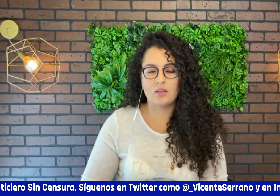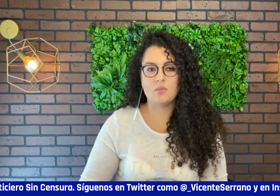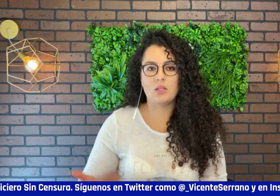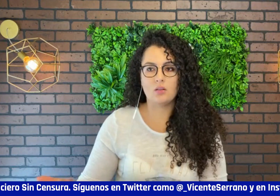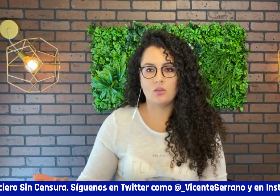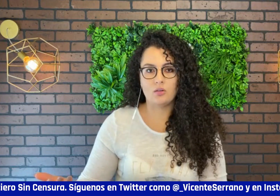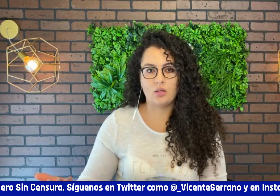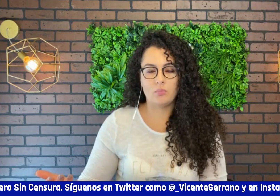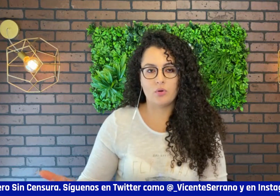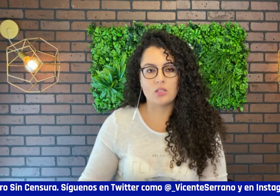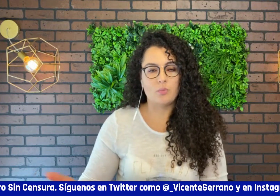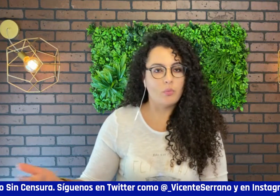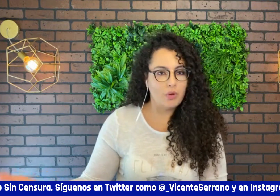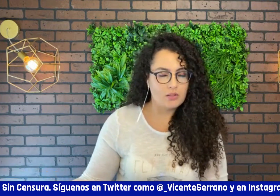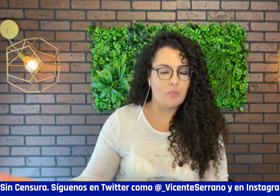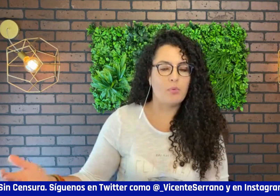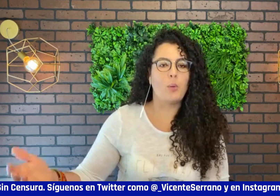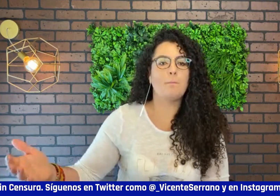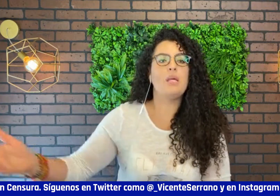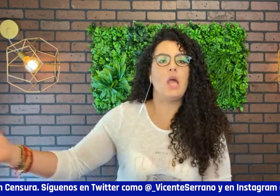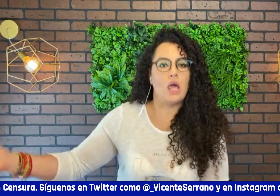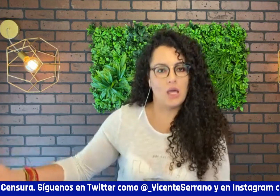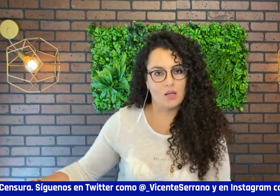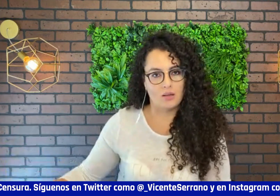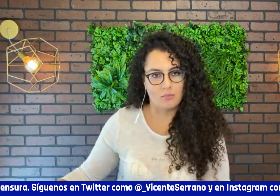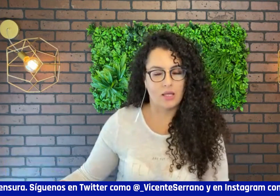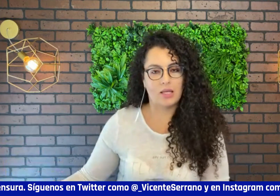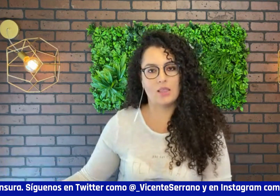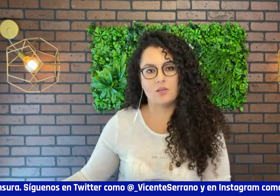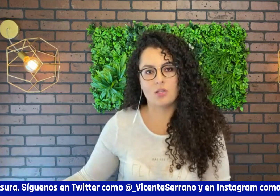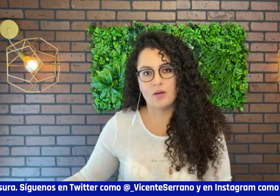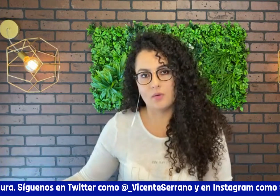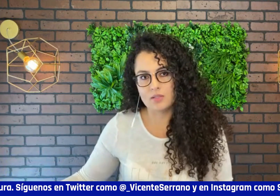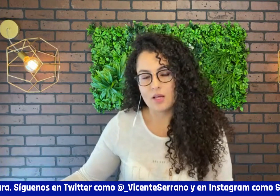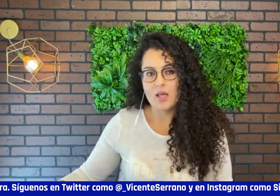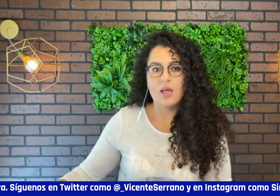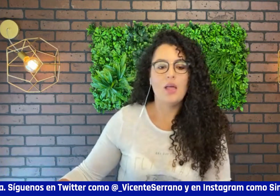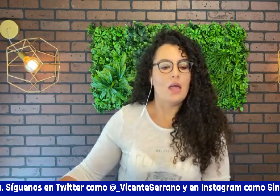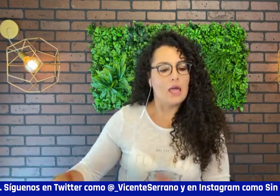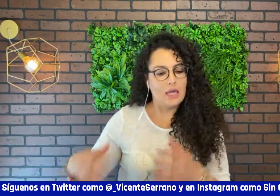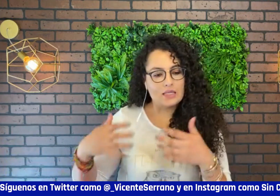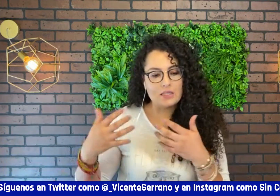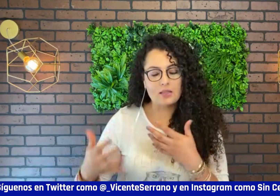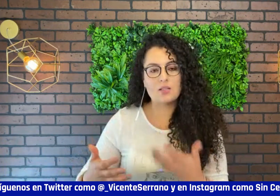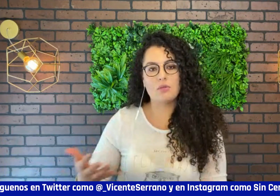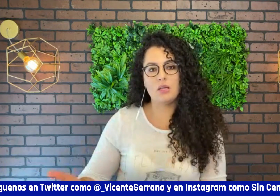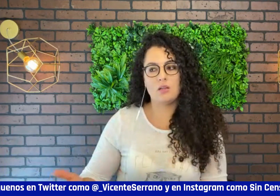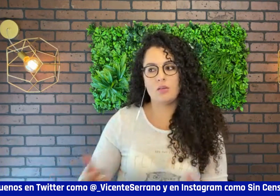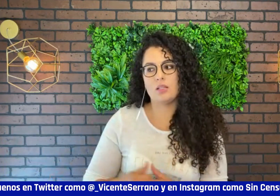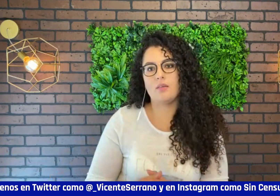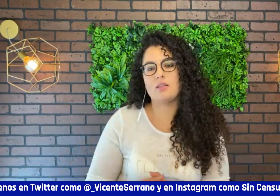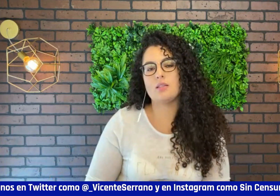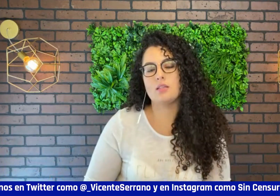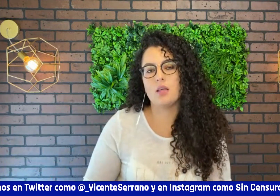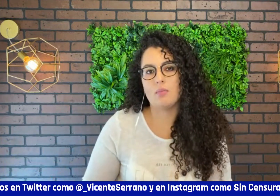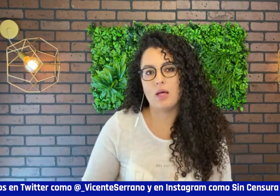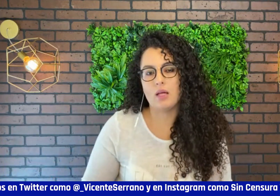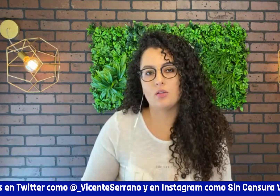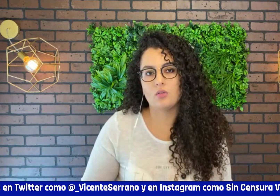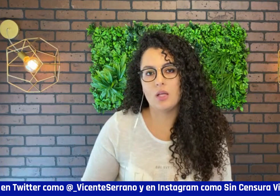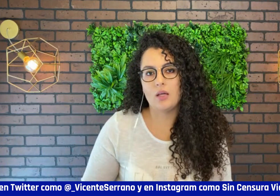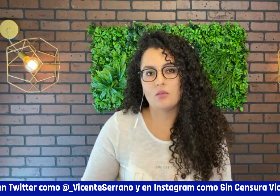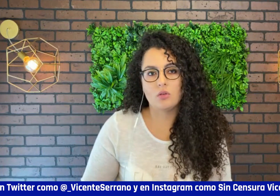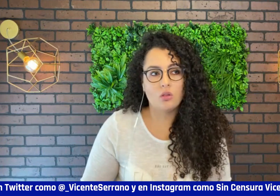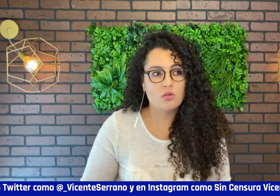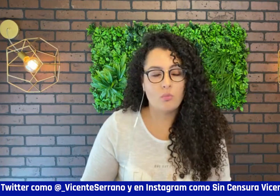las estén transmitiendo por se propie, me encantan los trabalemas, que se estén transmitiendo a través de este esquema